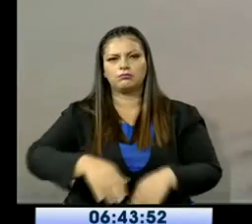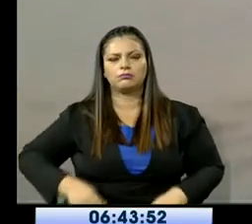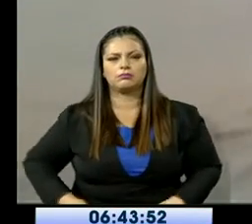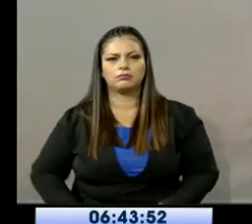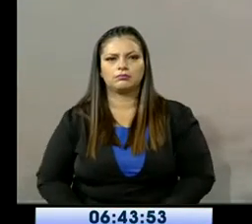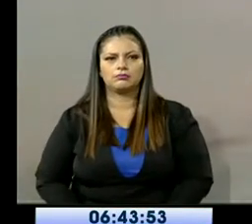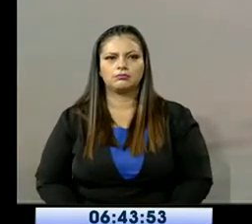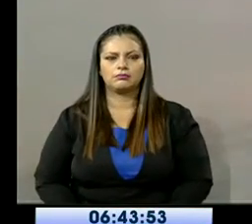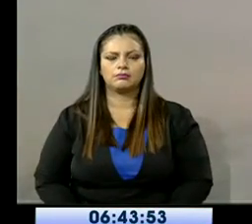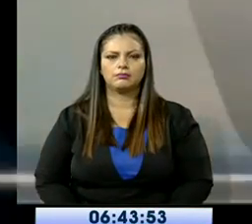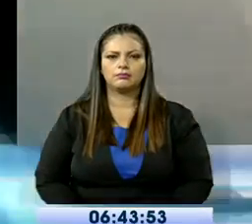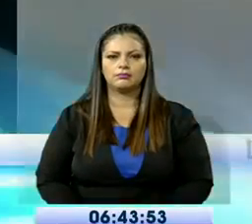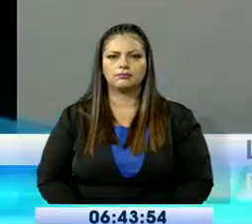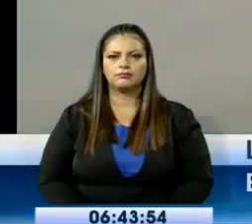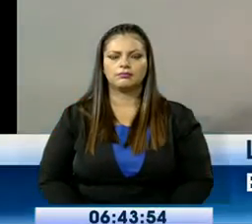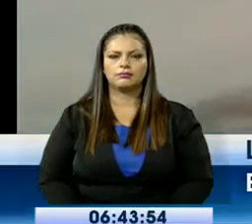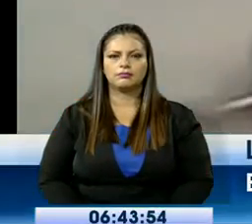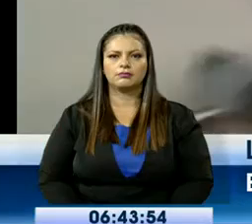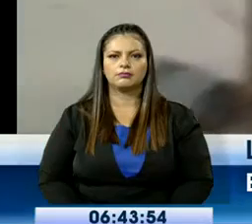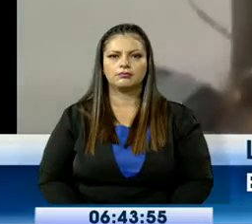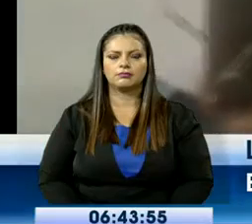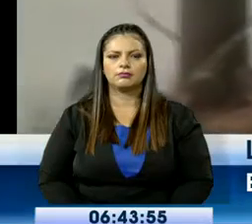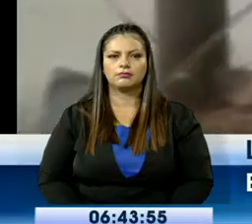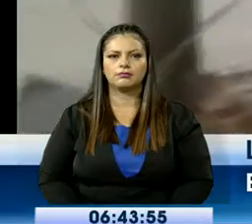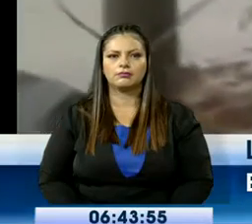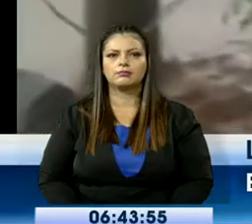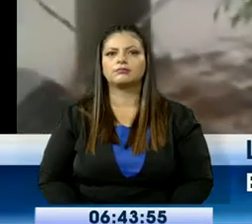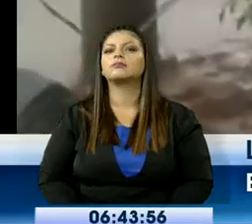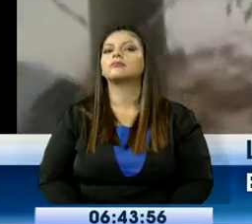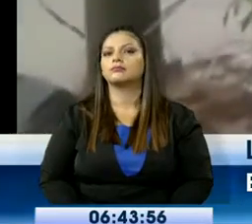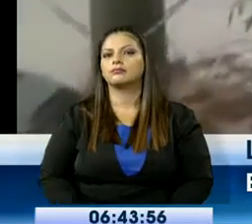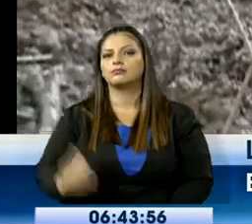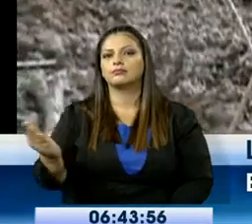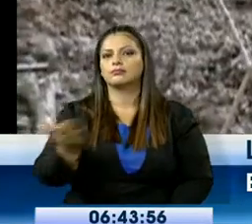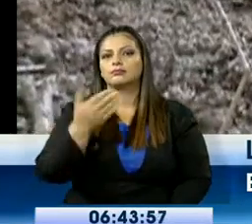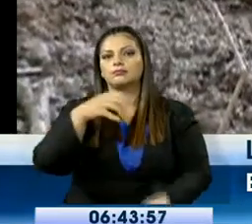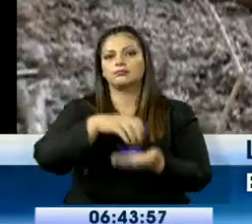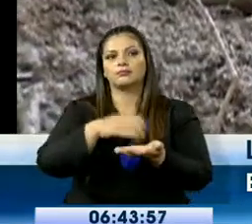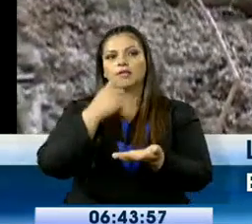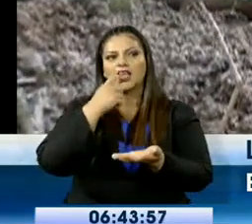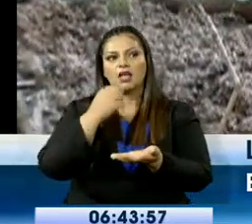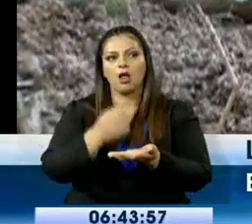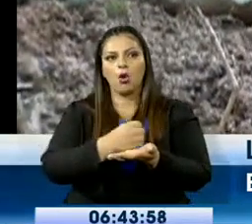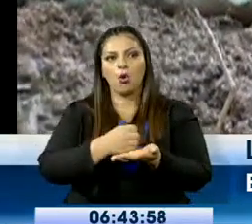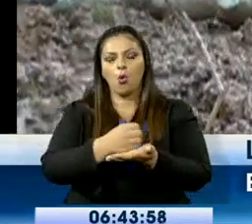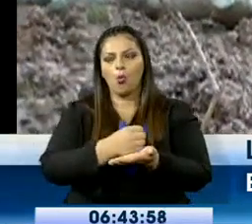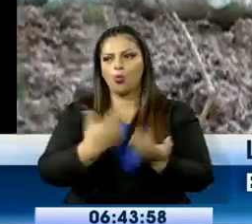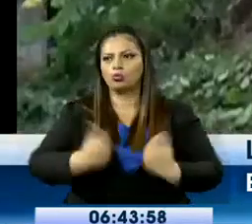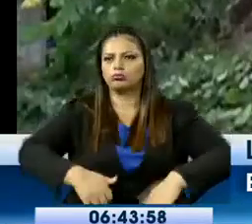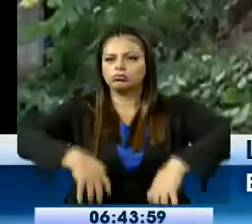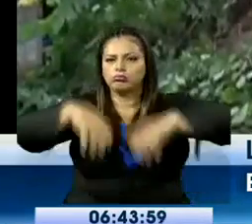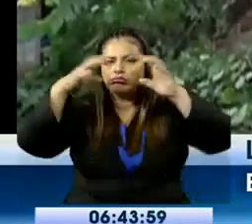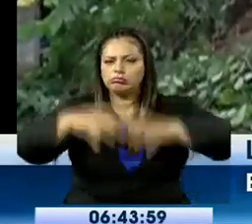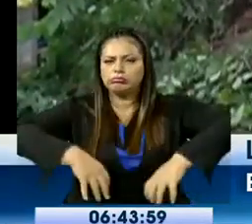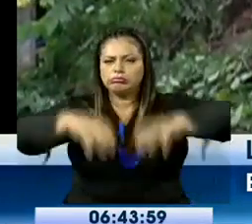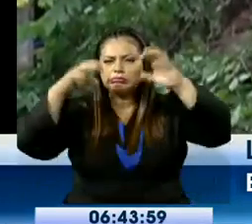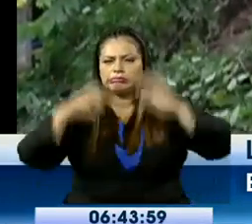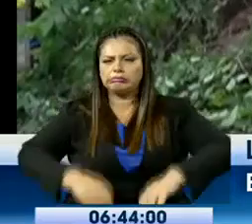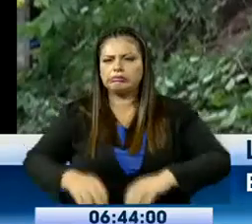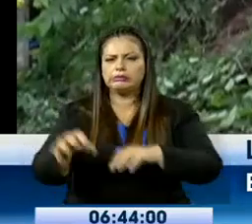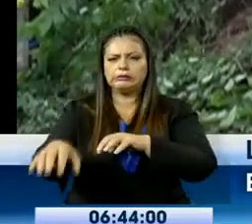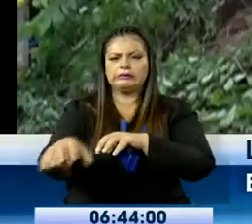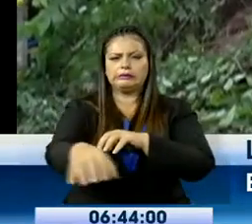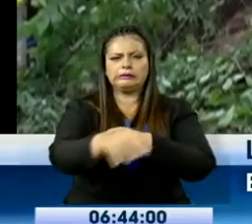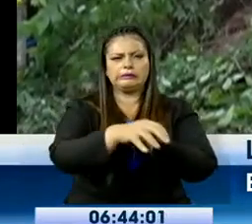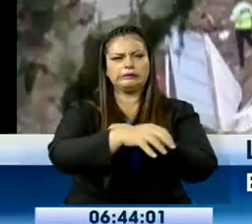Las fuertes precipitaciones caídas en la parte alta de la provincia de El Oro dejaron diferentes afectaciones en varias parroquias